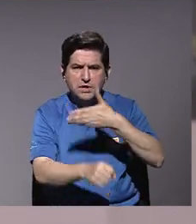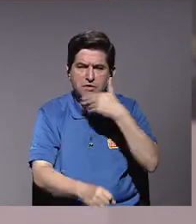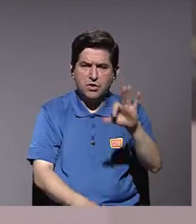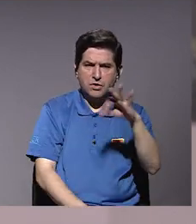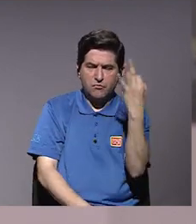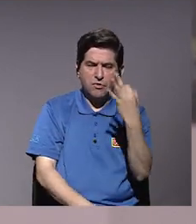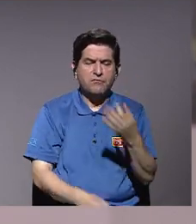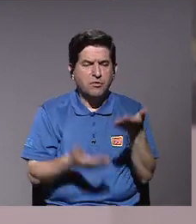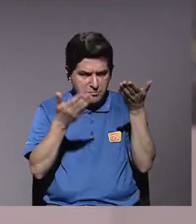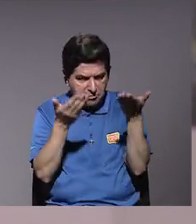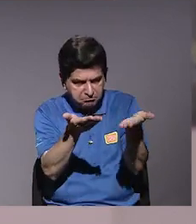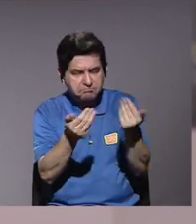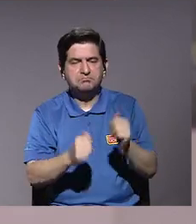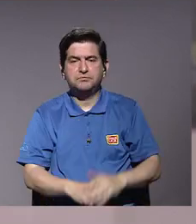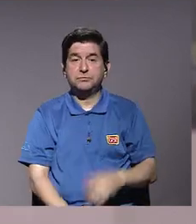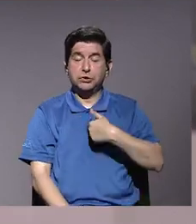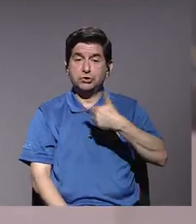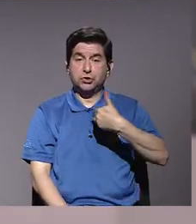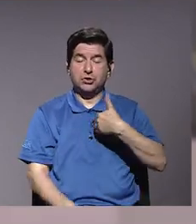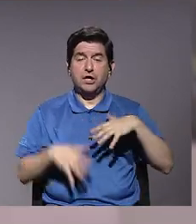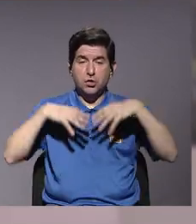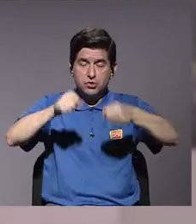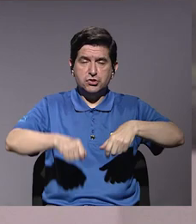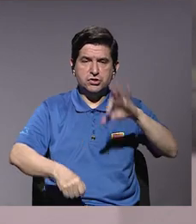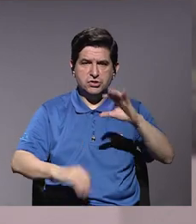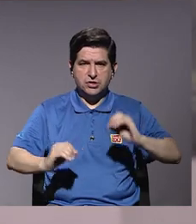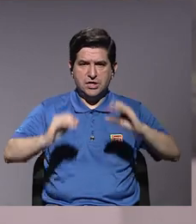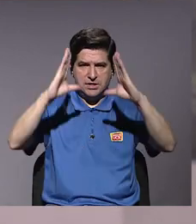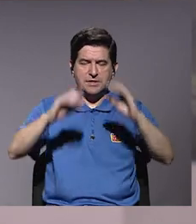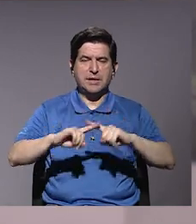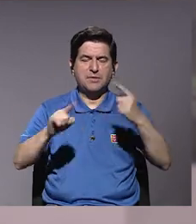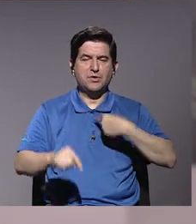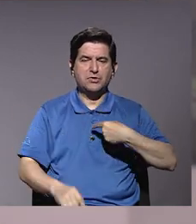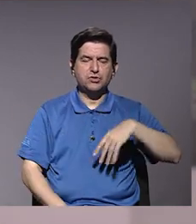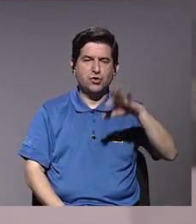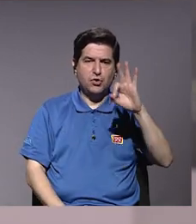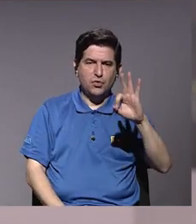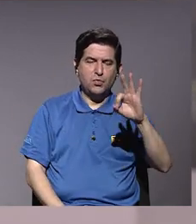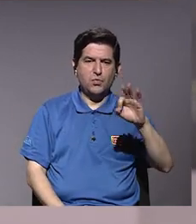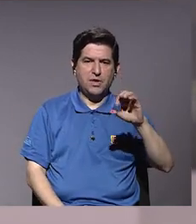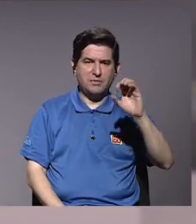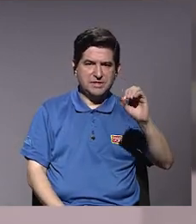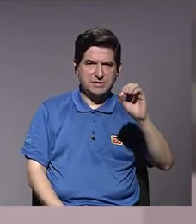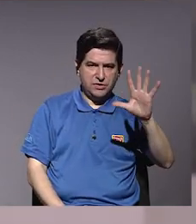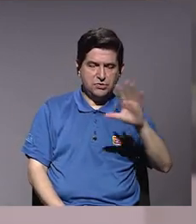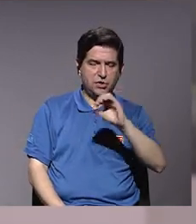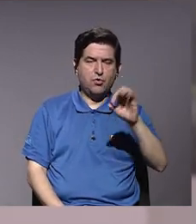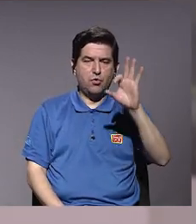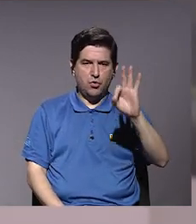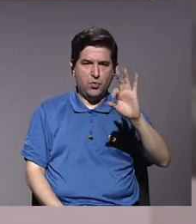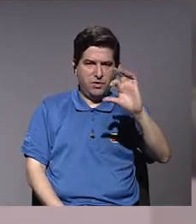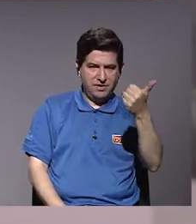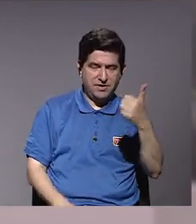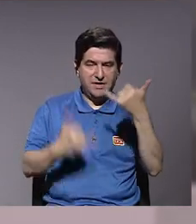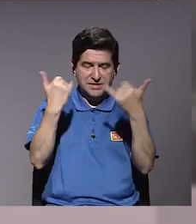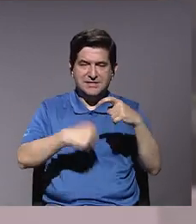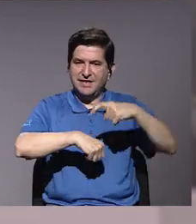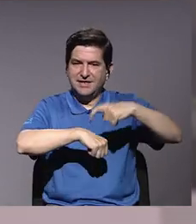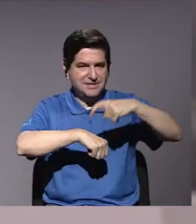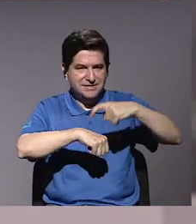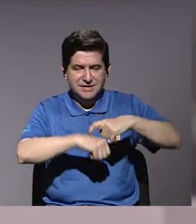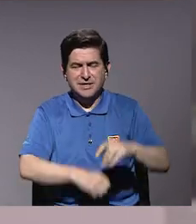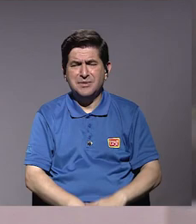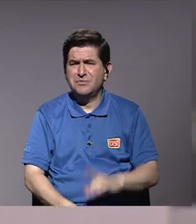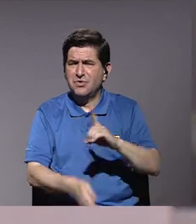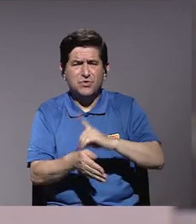que hagan su trabajo de la mejor forma. Por ejemplo, si yo tengo cita a las 9 de la mañana, pero llegué a las 9 y 5 o a las 9 y 10, ya ese